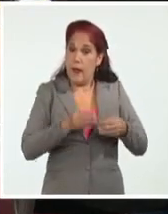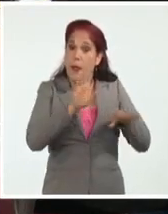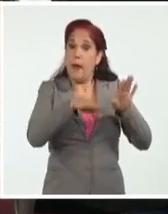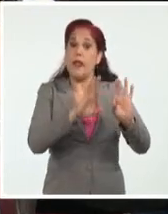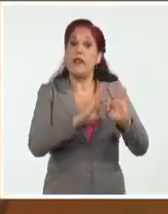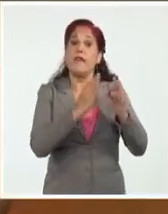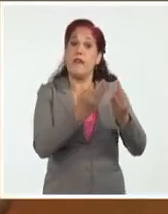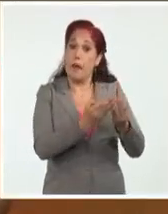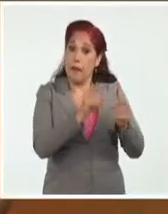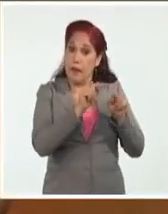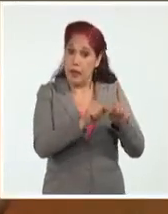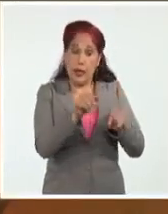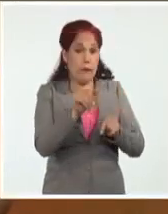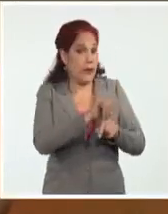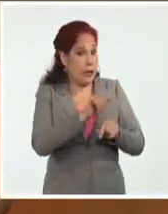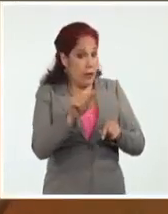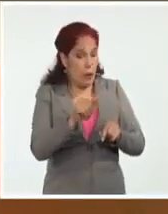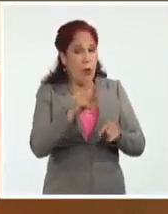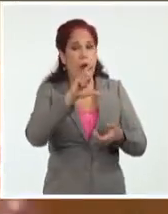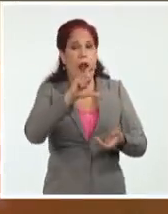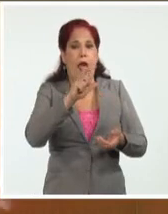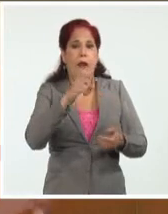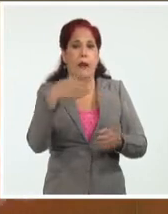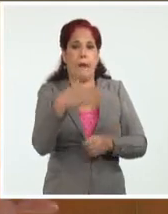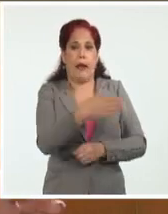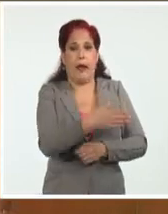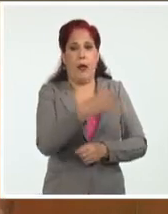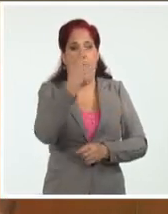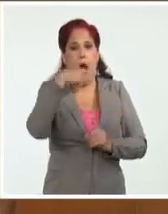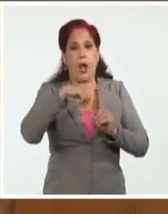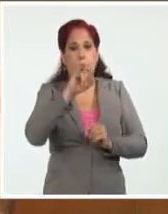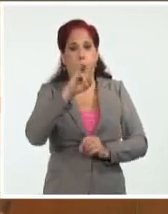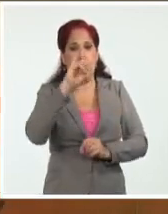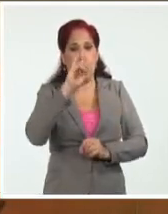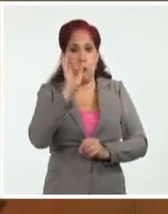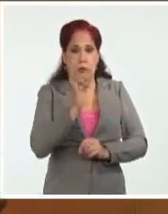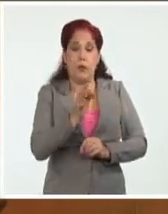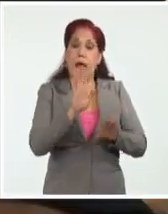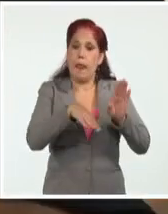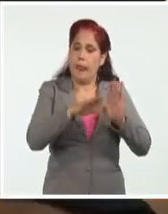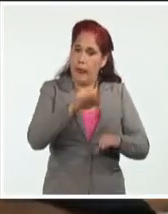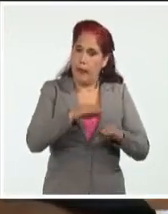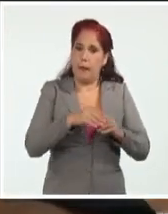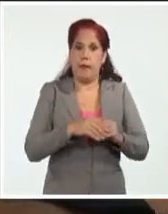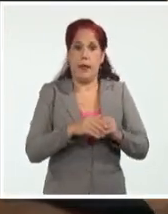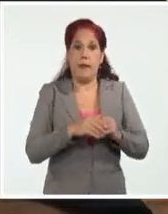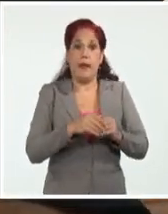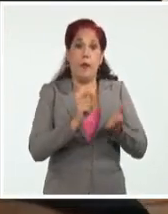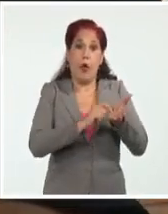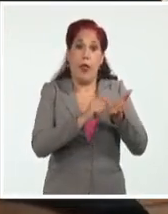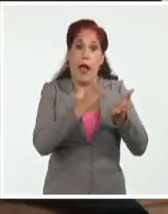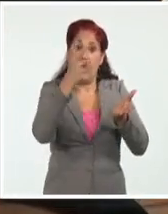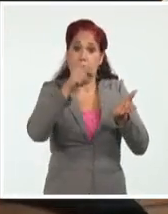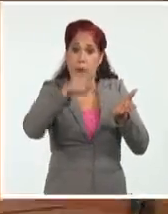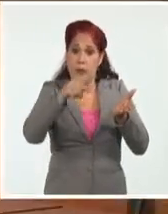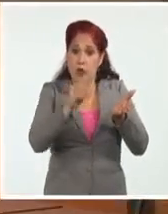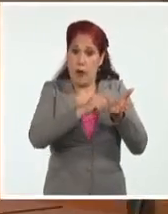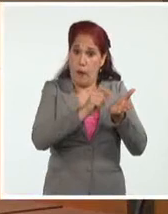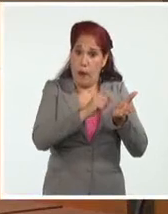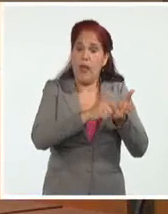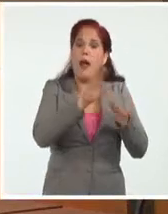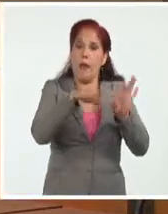de núcleo también una lata de atún, bueno, depende de la cantidad de consumidores, esto tiene un per cápita. Se beneficiarán también con